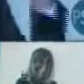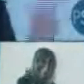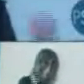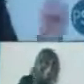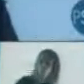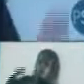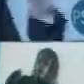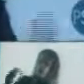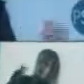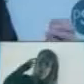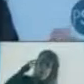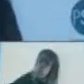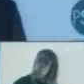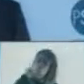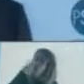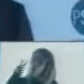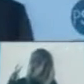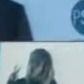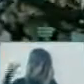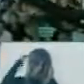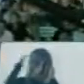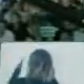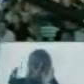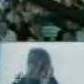dicho, sí, Javier, esos son los proyectos.